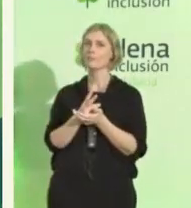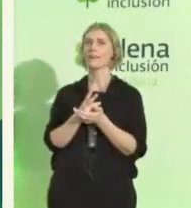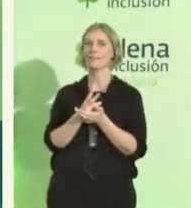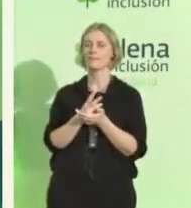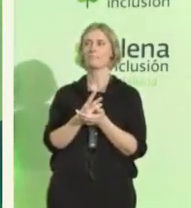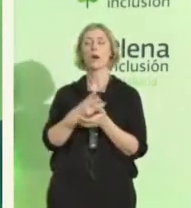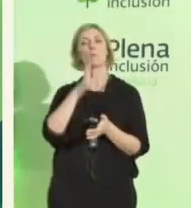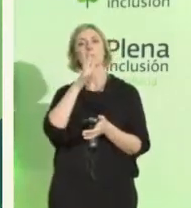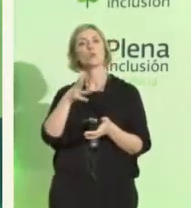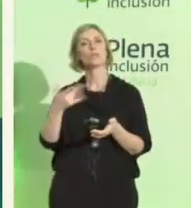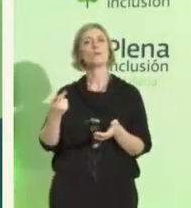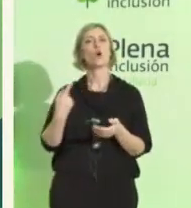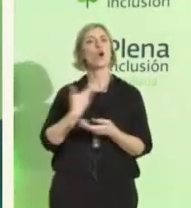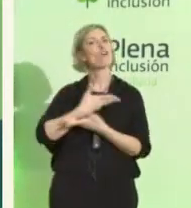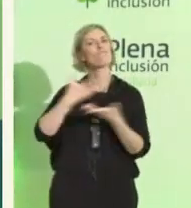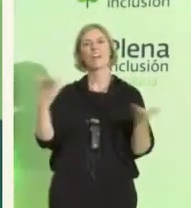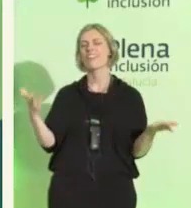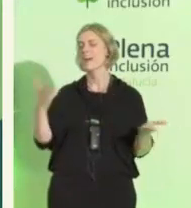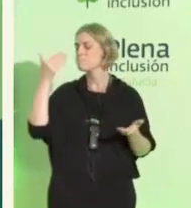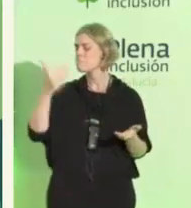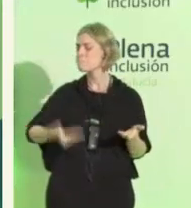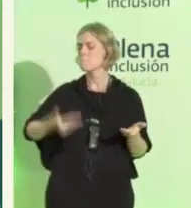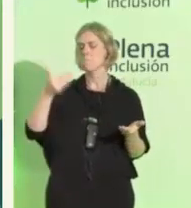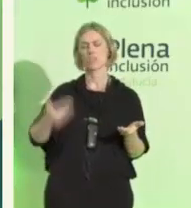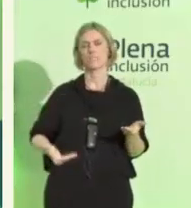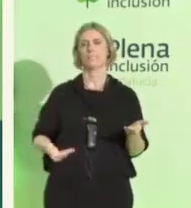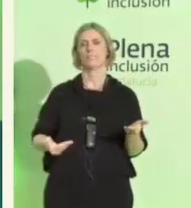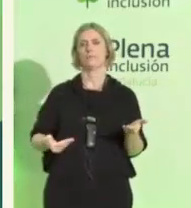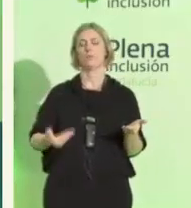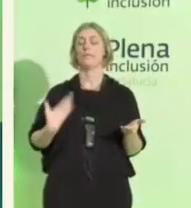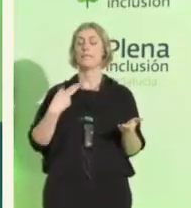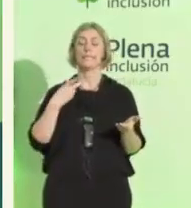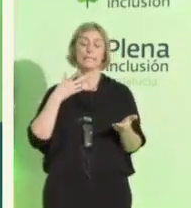confianza fundamental y para terminar para